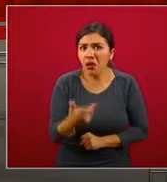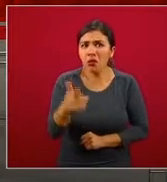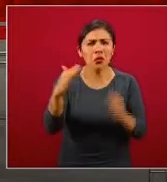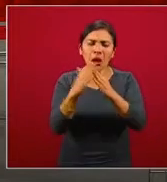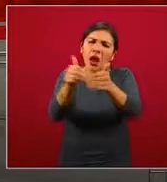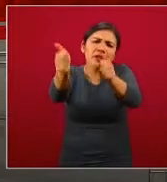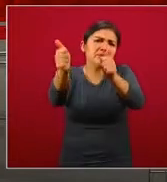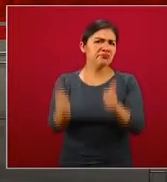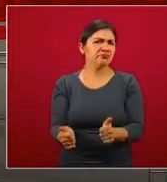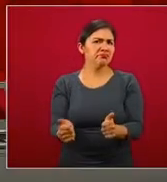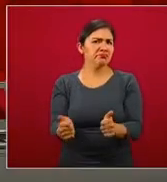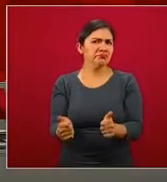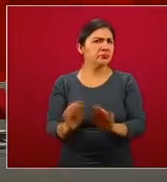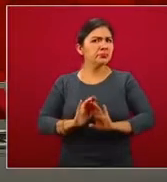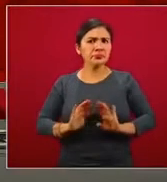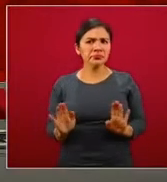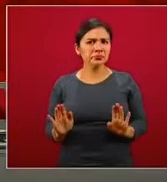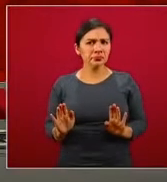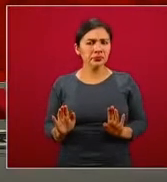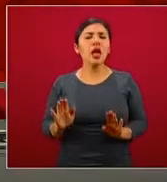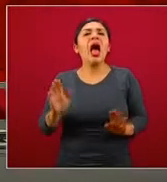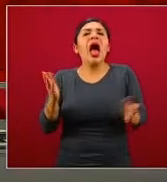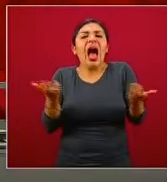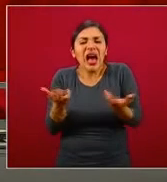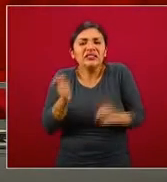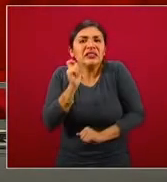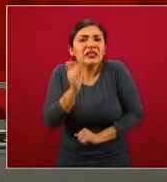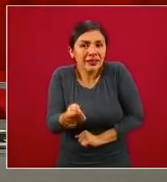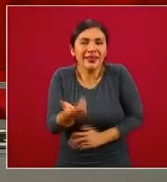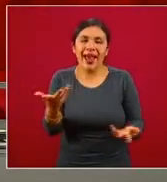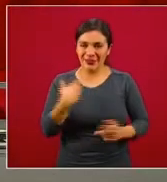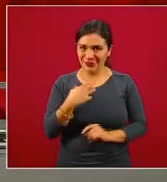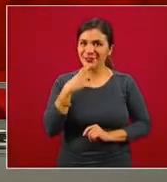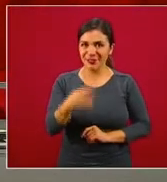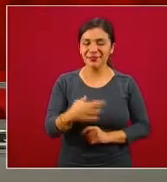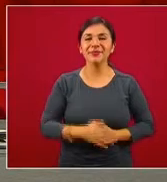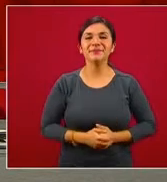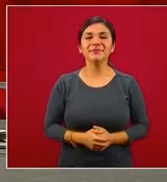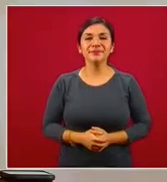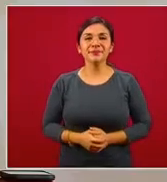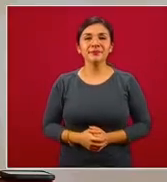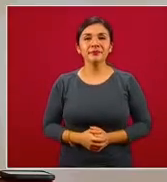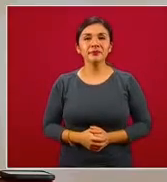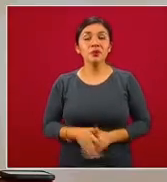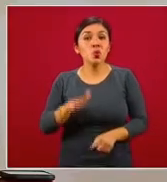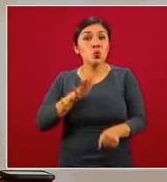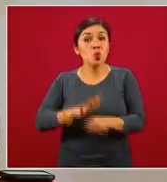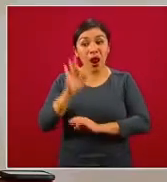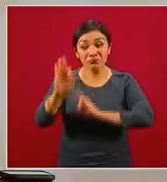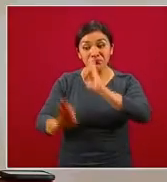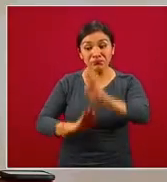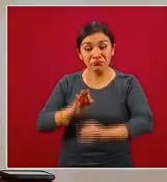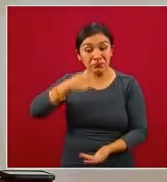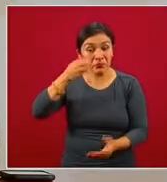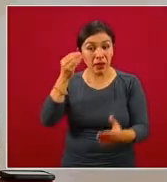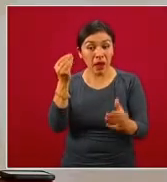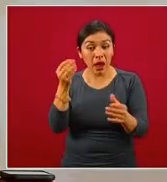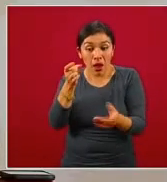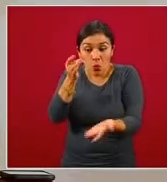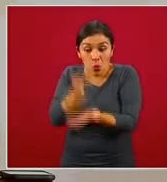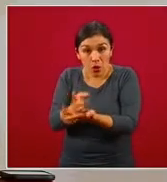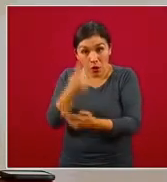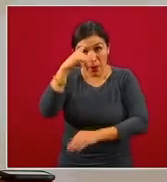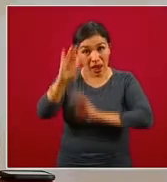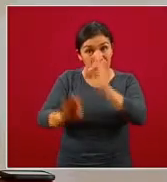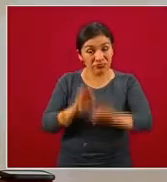casa y If you are over ¿qué se puede 60, hacer? Y aquí viene la stay respuesta. home. No hay un tratamiento específico There para is combatir no al virus